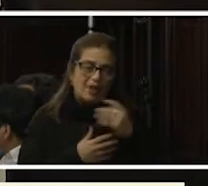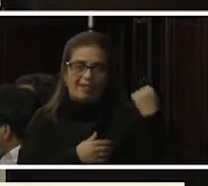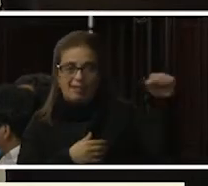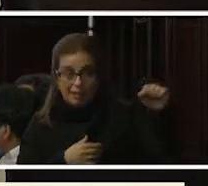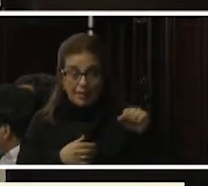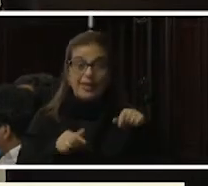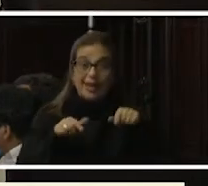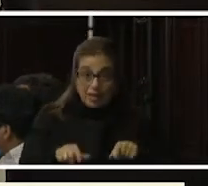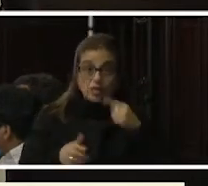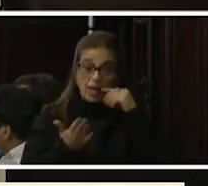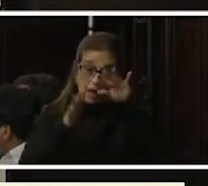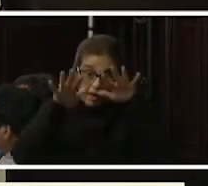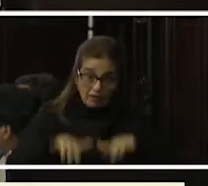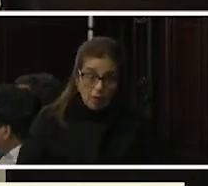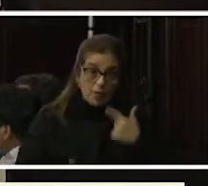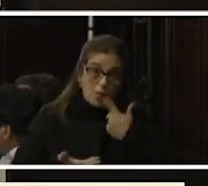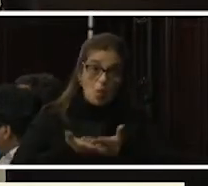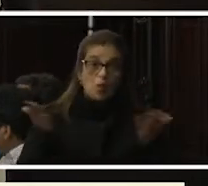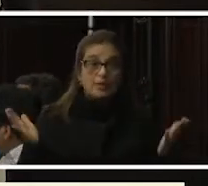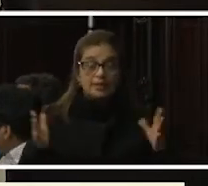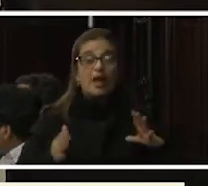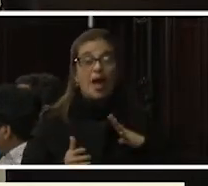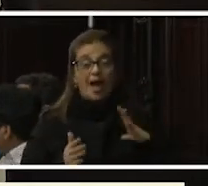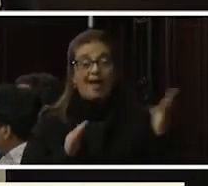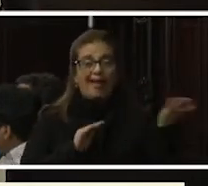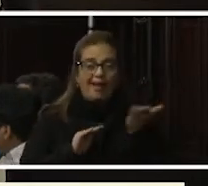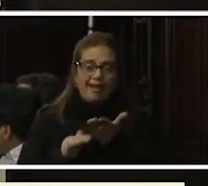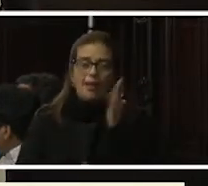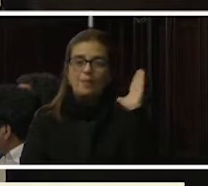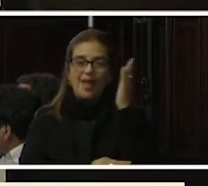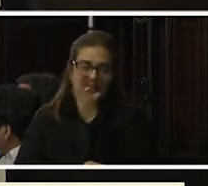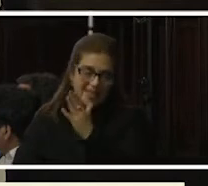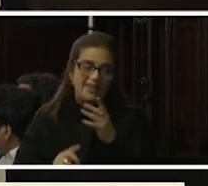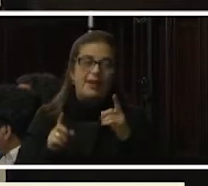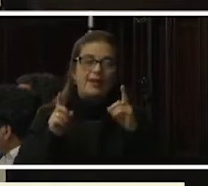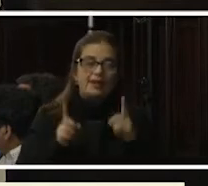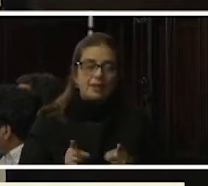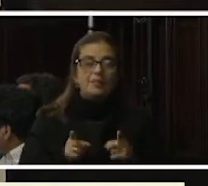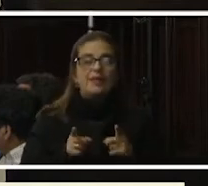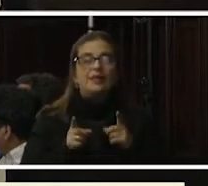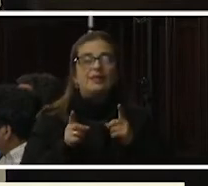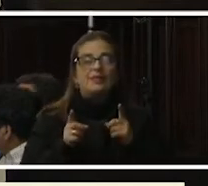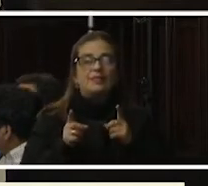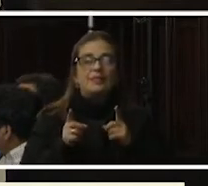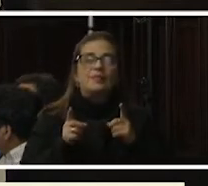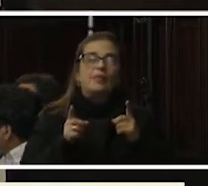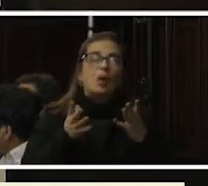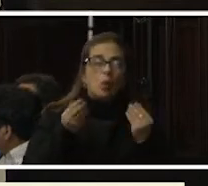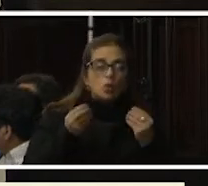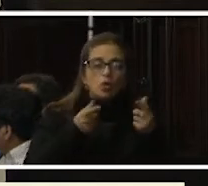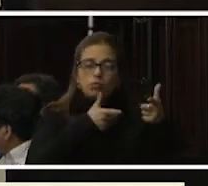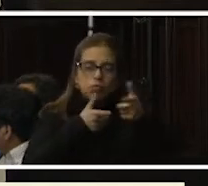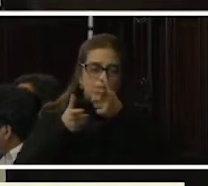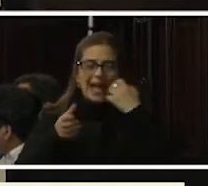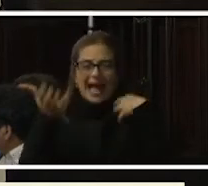informe indica que está realizado tala ilegal en la madera y cacería de muchas especies de los animales